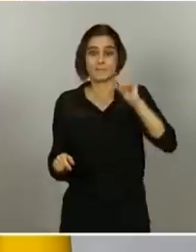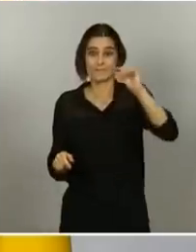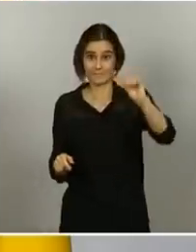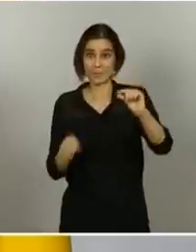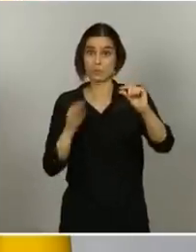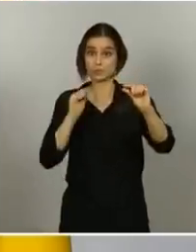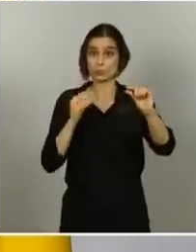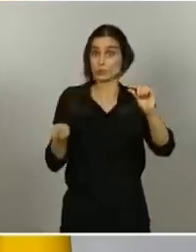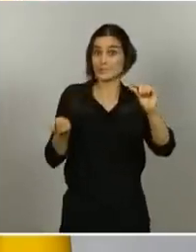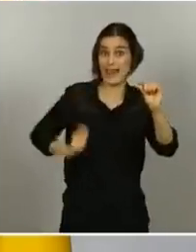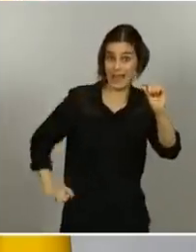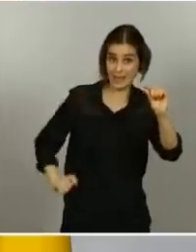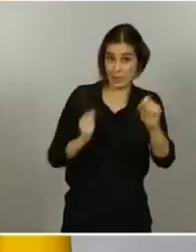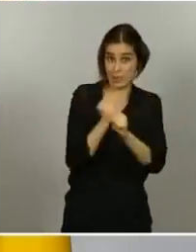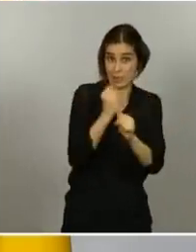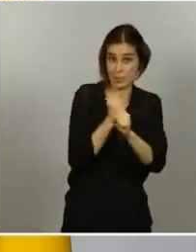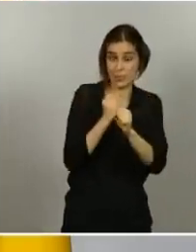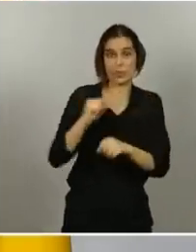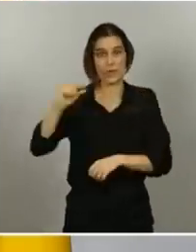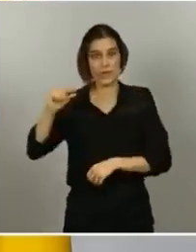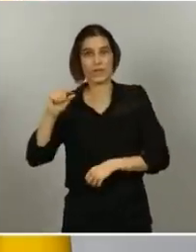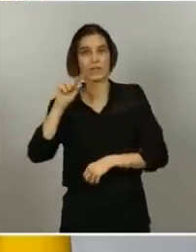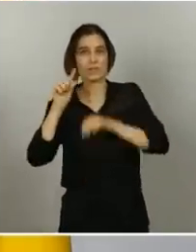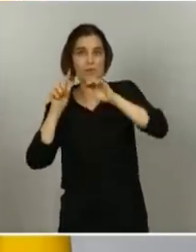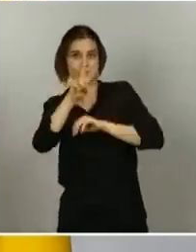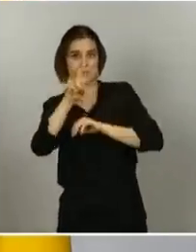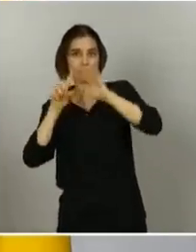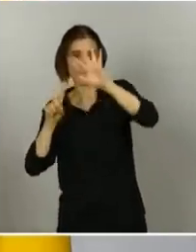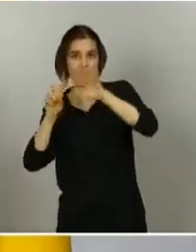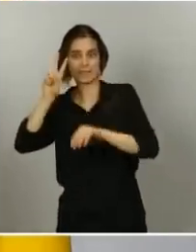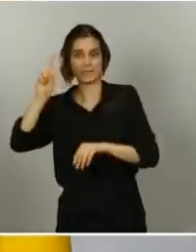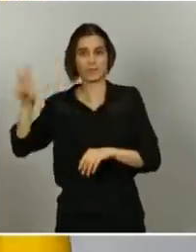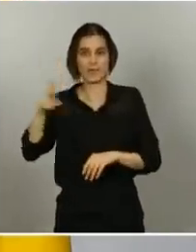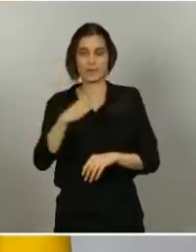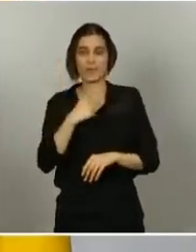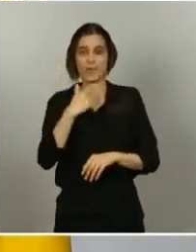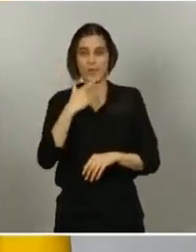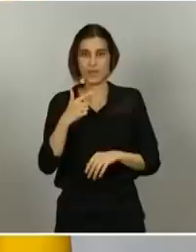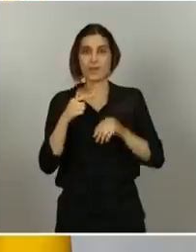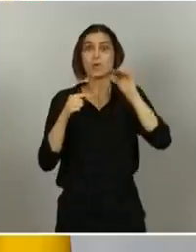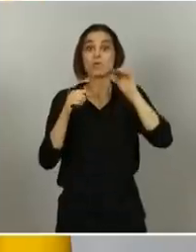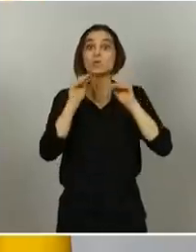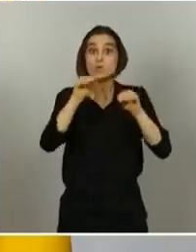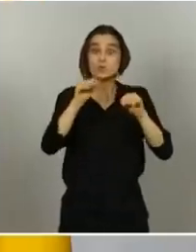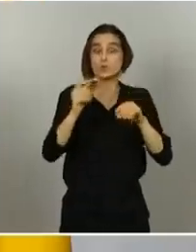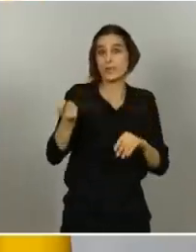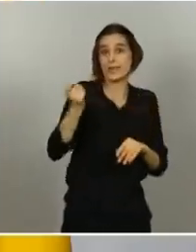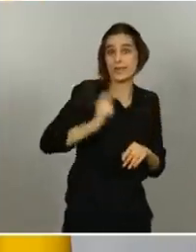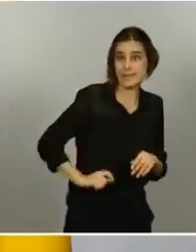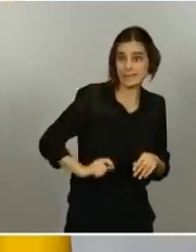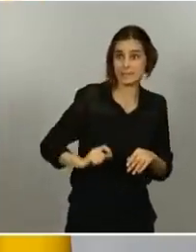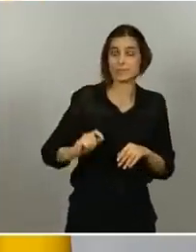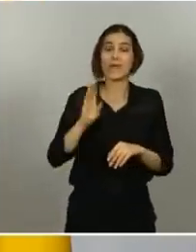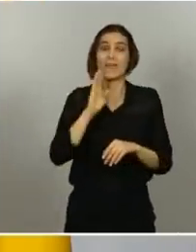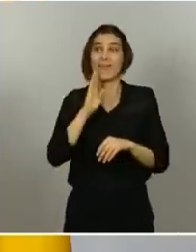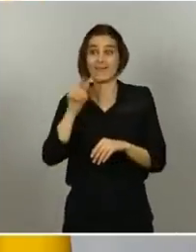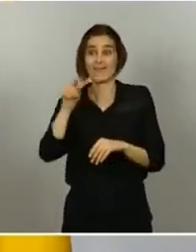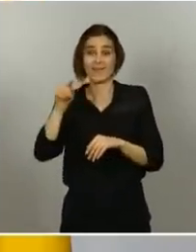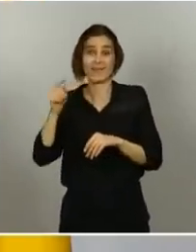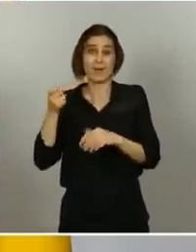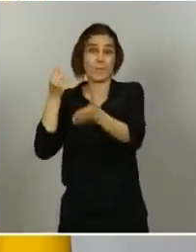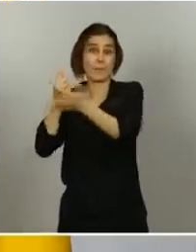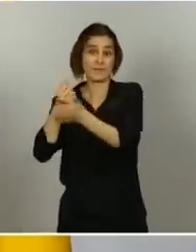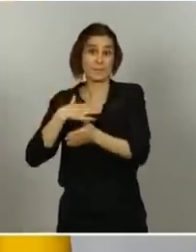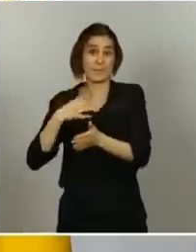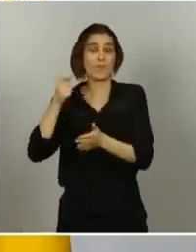a diferencia entre os ingresos e o umbral da renta garantizada que le corresponde. Les pongo outro ejemplo. Unha unidade de convivencia de